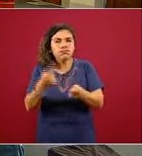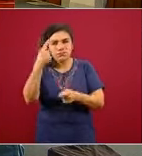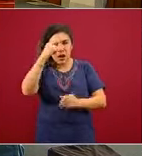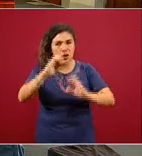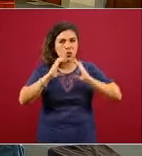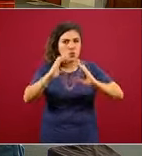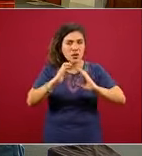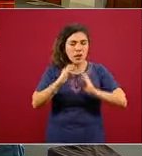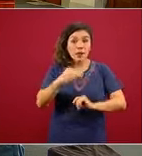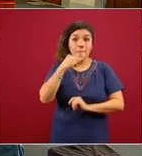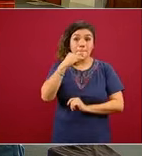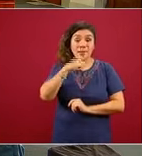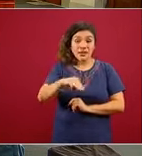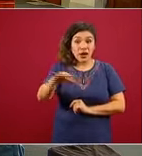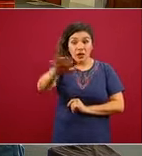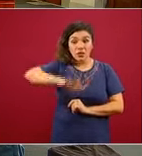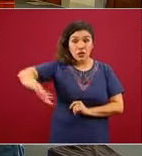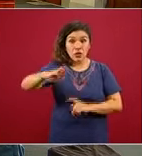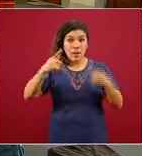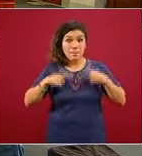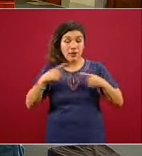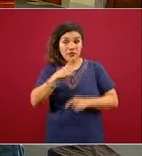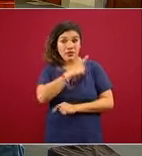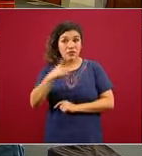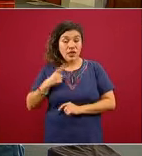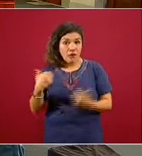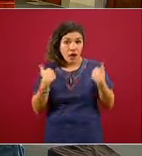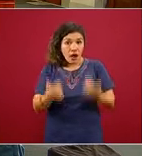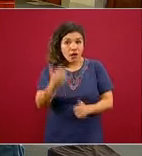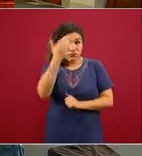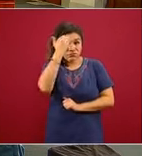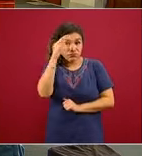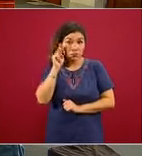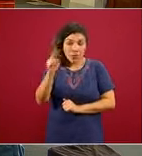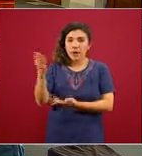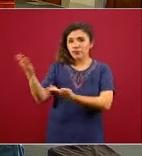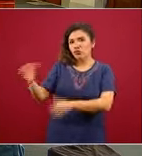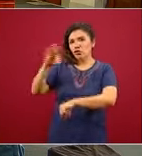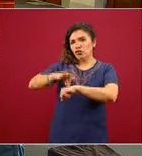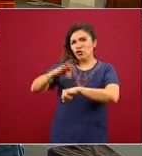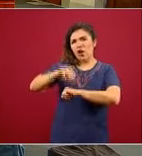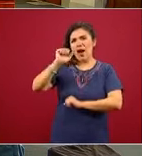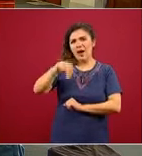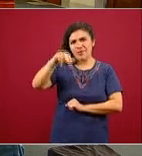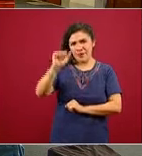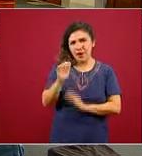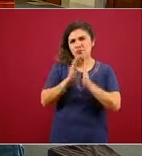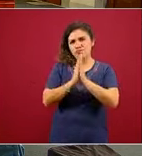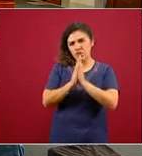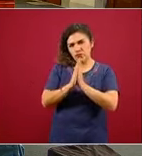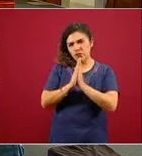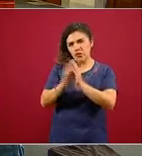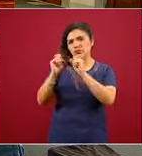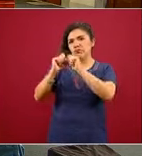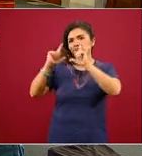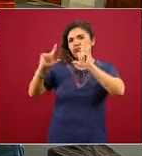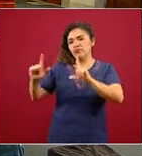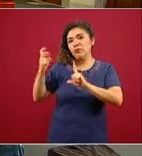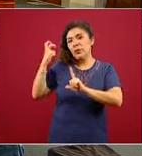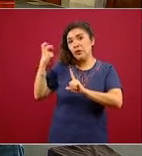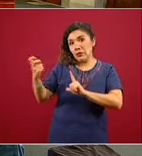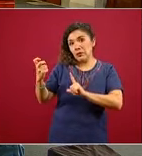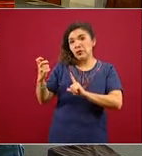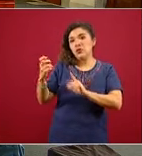mensajes que la población es importante los conozca, le pido a la doctora Ana de la Garza que nos presente